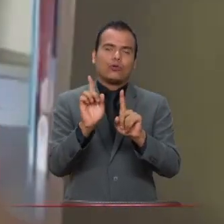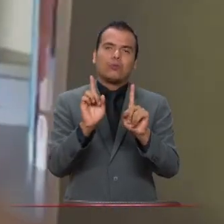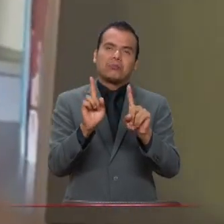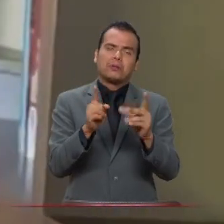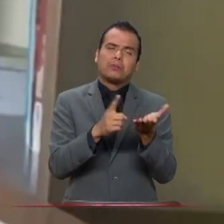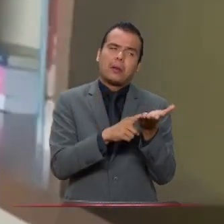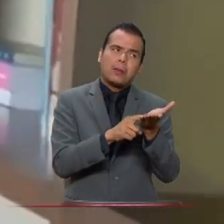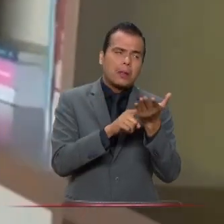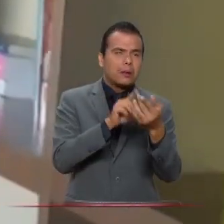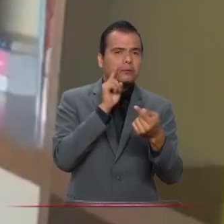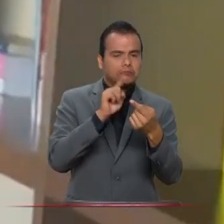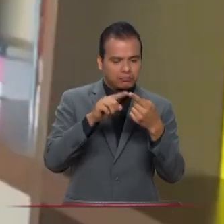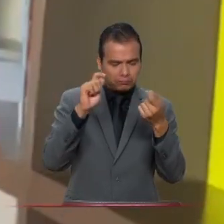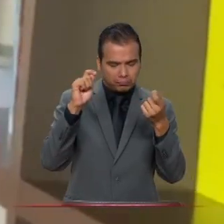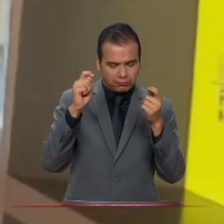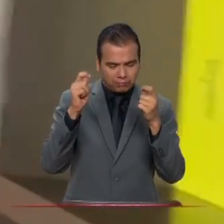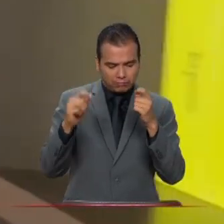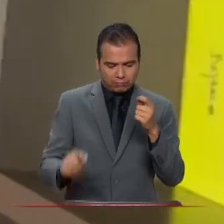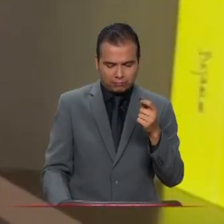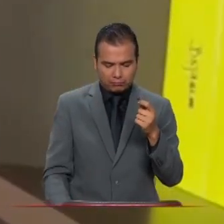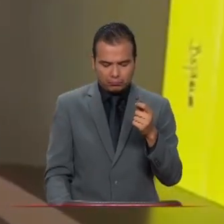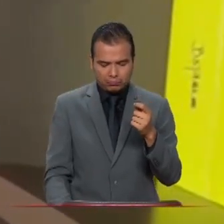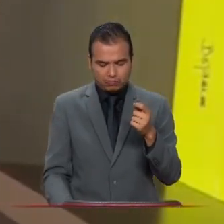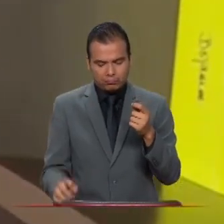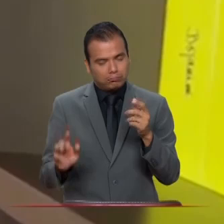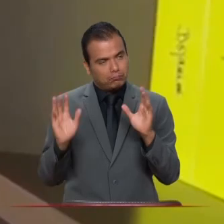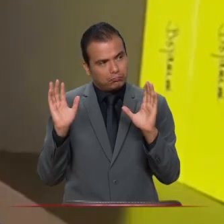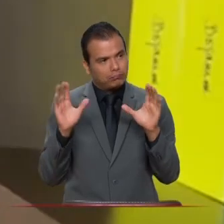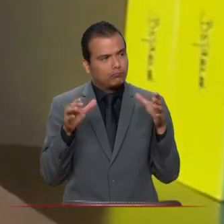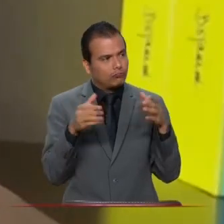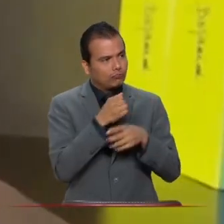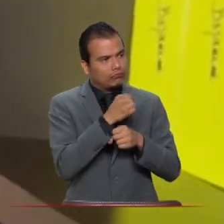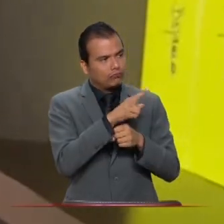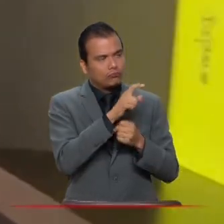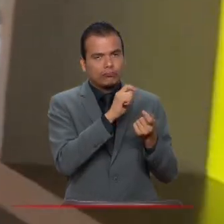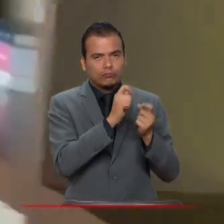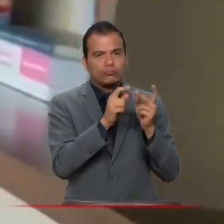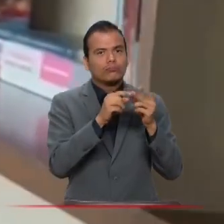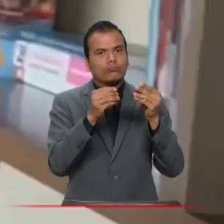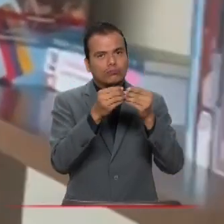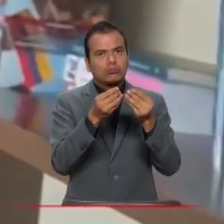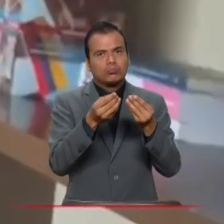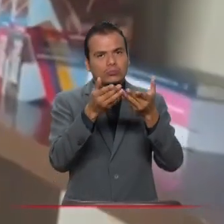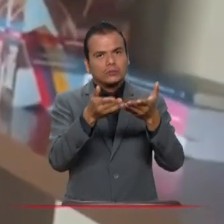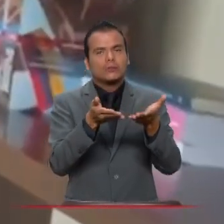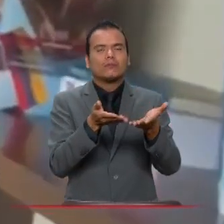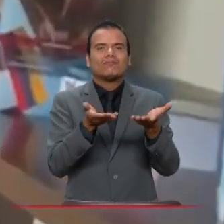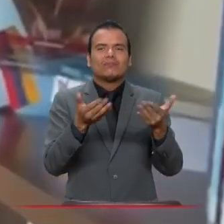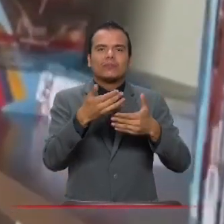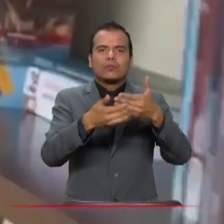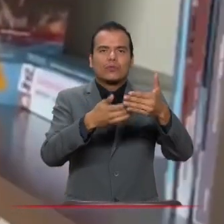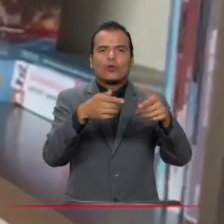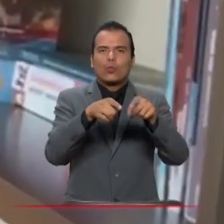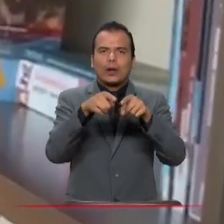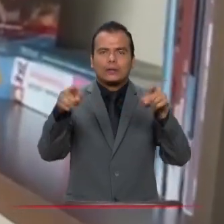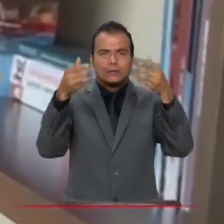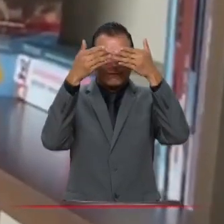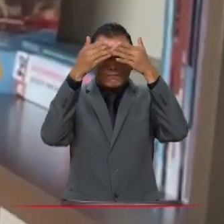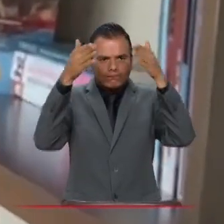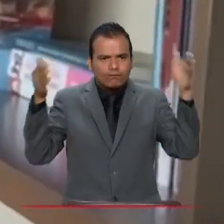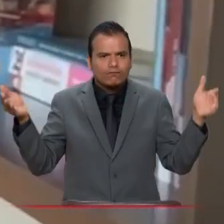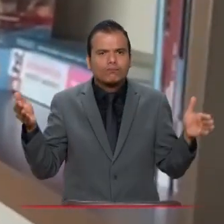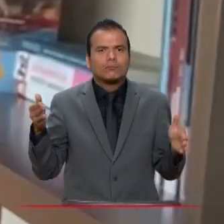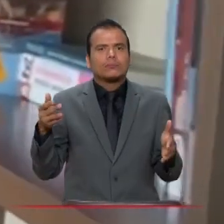discusiones como la transformación del sector, la democratización del sector transporte en Colombia, de un diálogo directo con